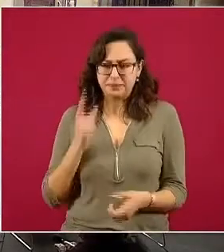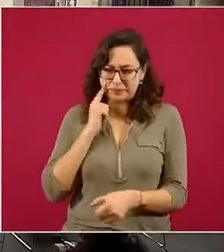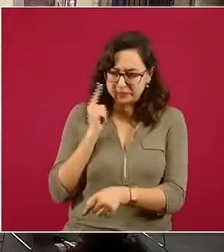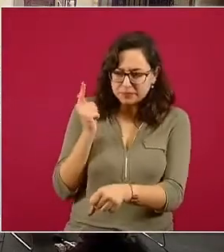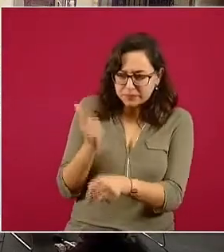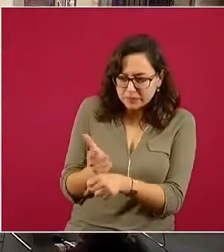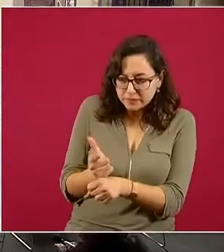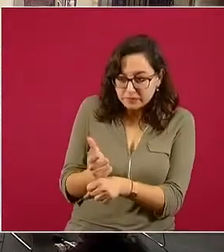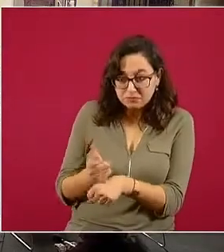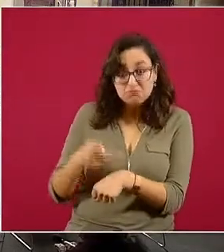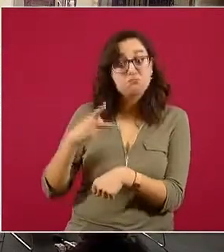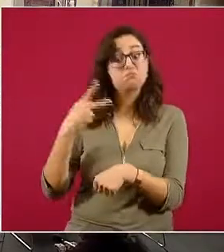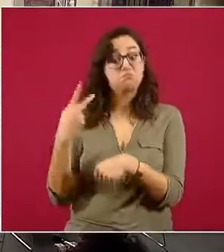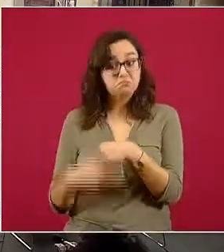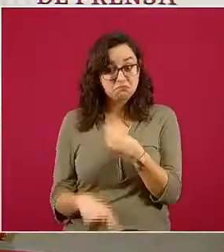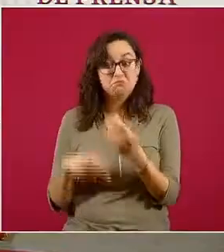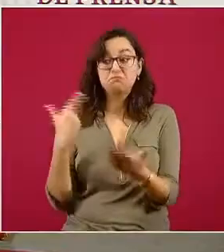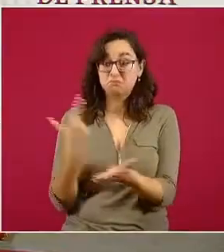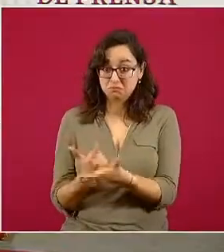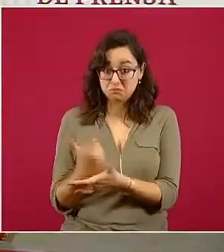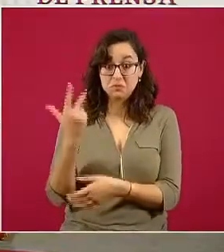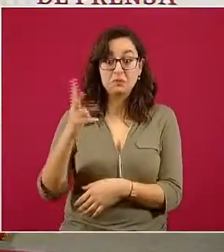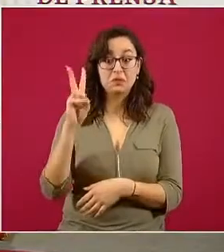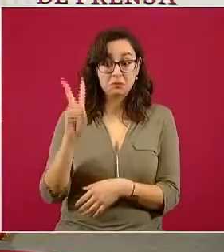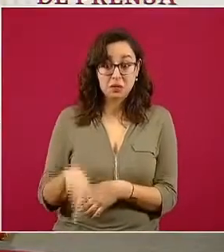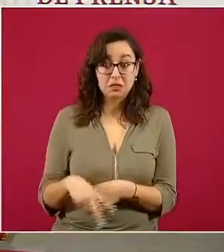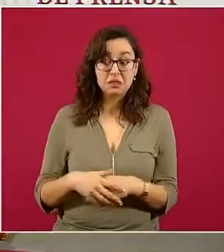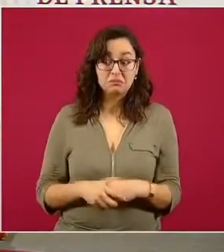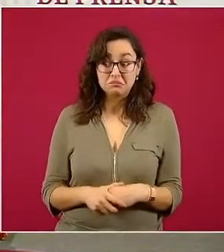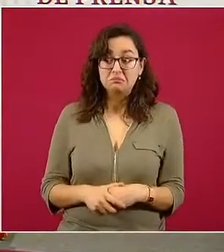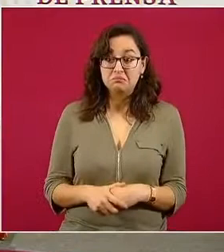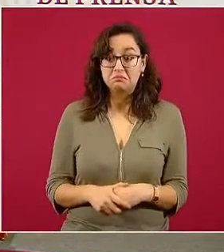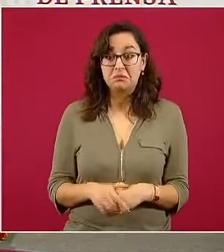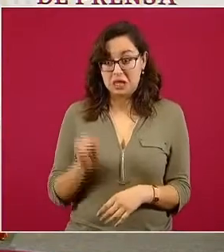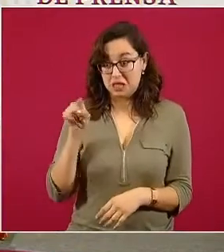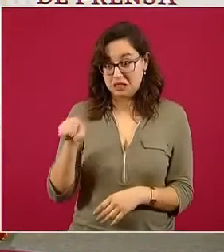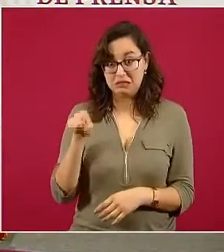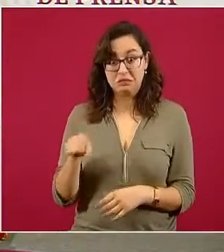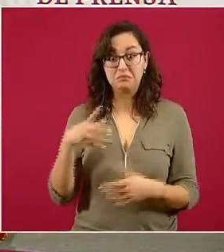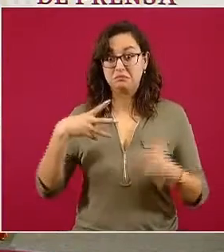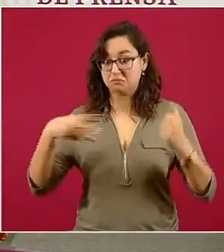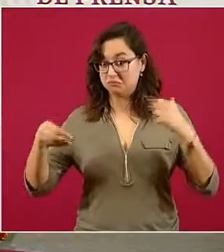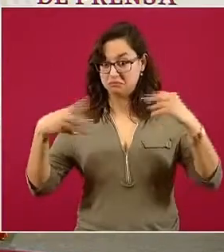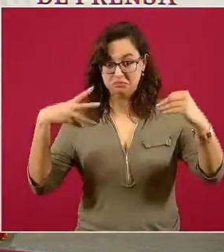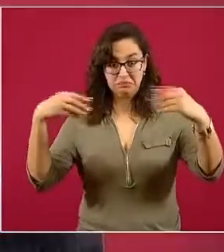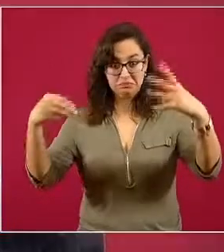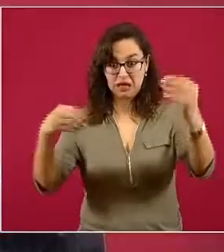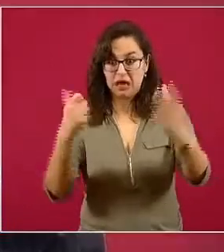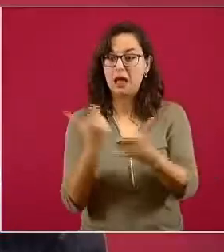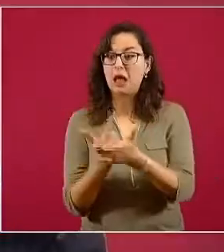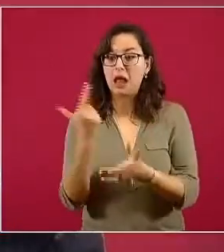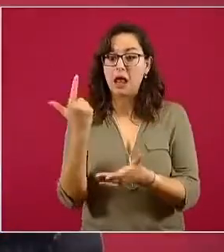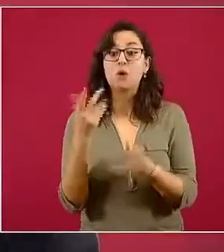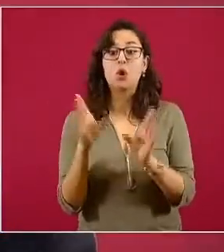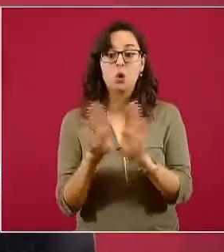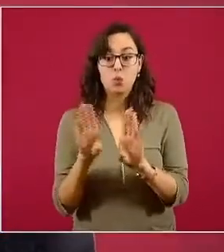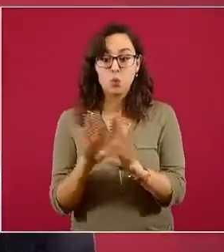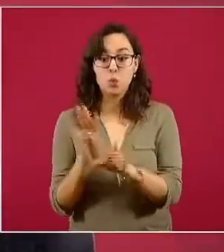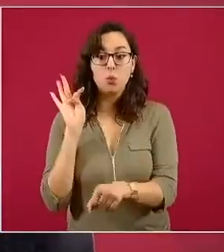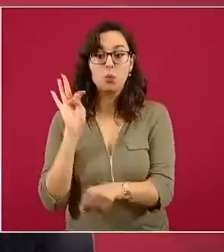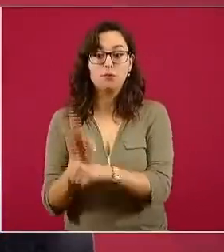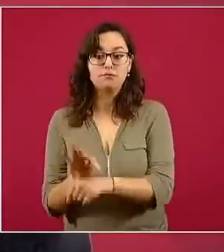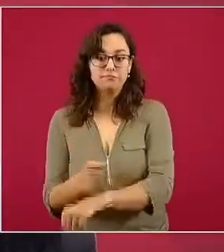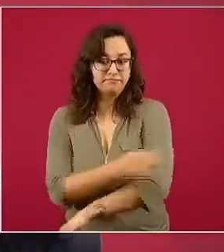es sustancial y que podemos avanzar mucho en reducir ese riesgo epidémico al vacunar a las personas